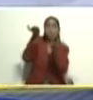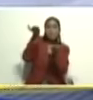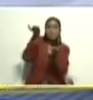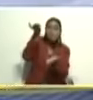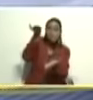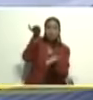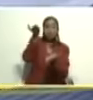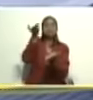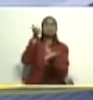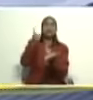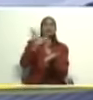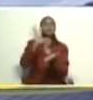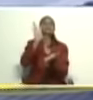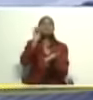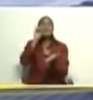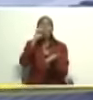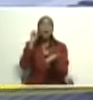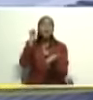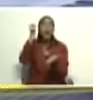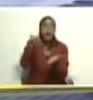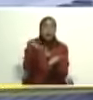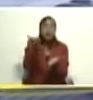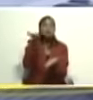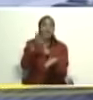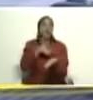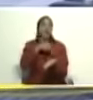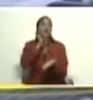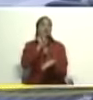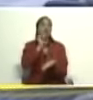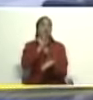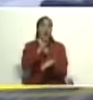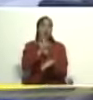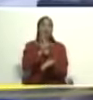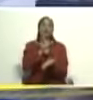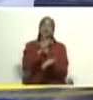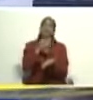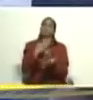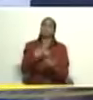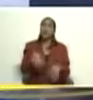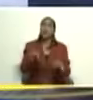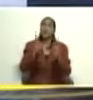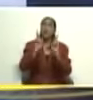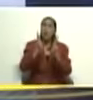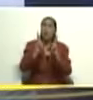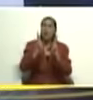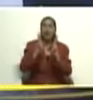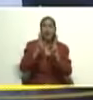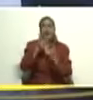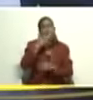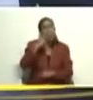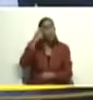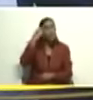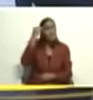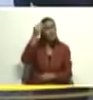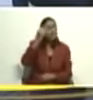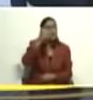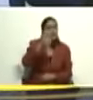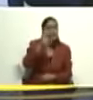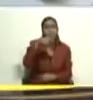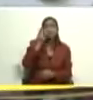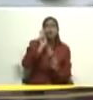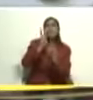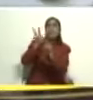dolor. Ojalá, aunque nadie escarmienta en cabeza ajena, ojalá miren ustedes a Europa y se den cuenta de